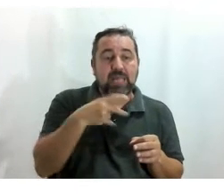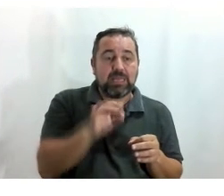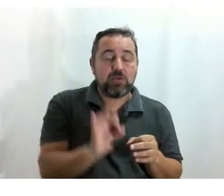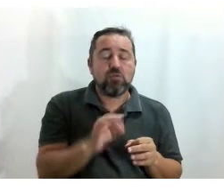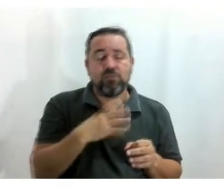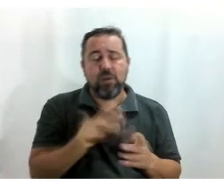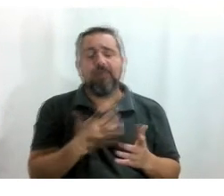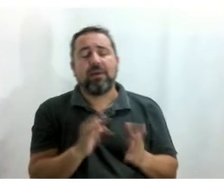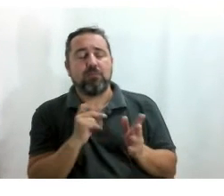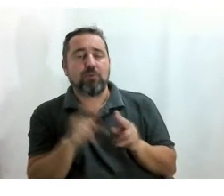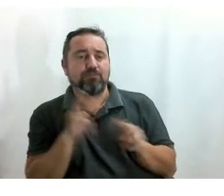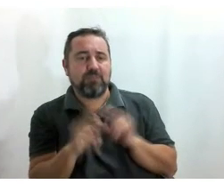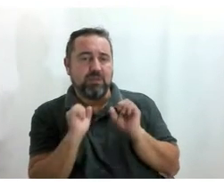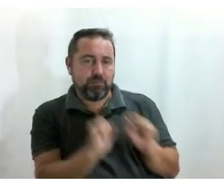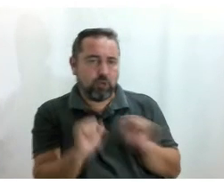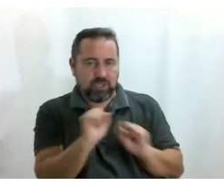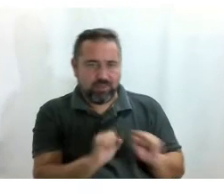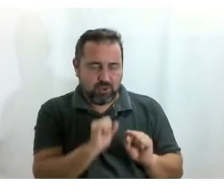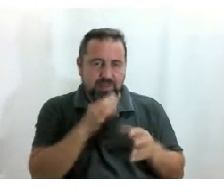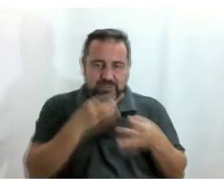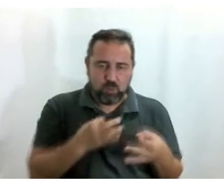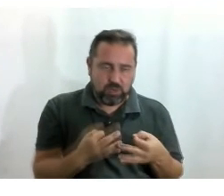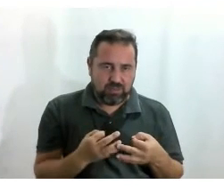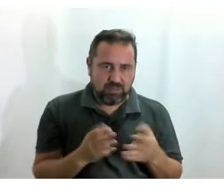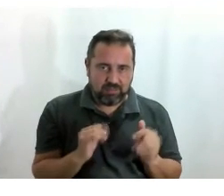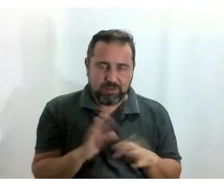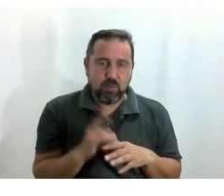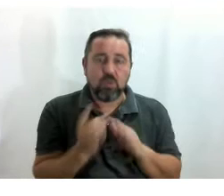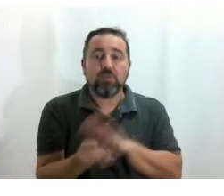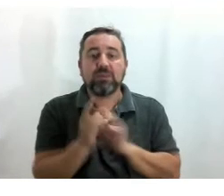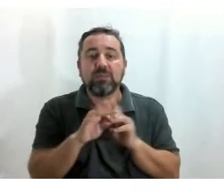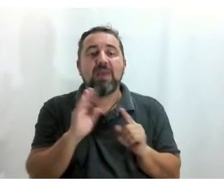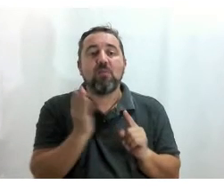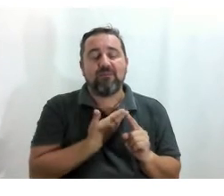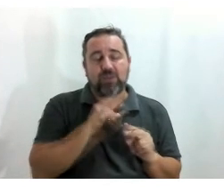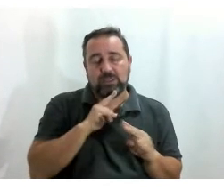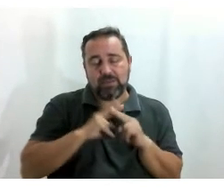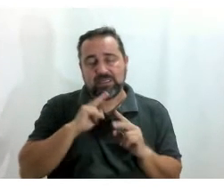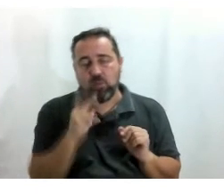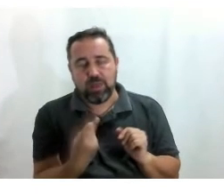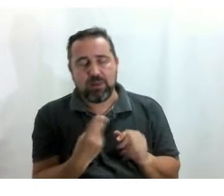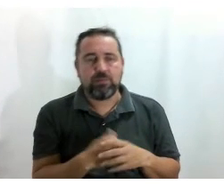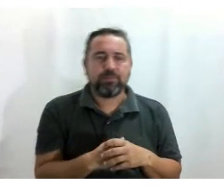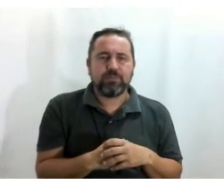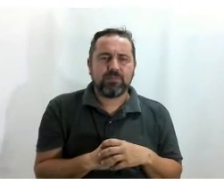pudiera administrar el quimioterápico de manera segura sin producir ese efecto secundario.